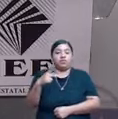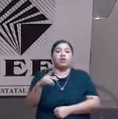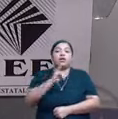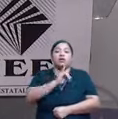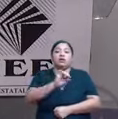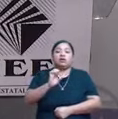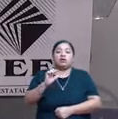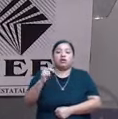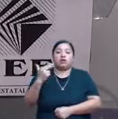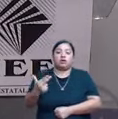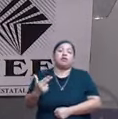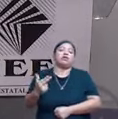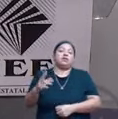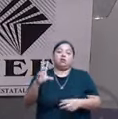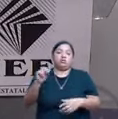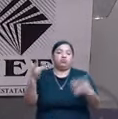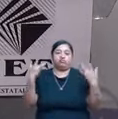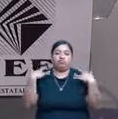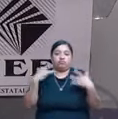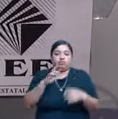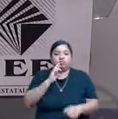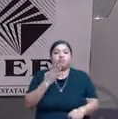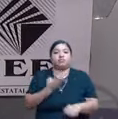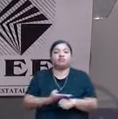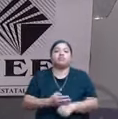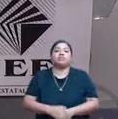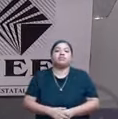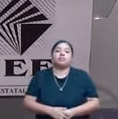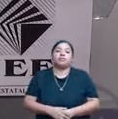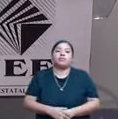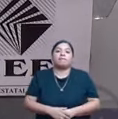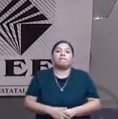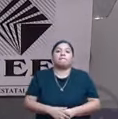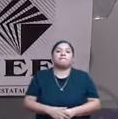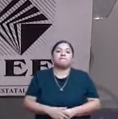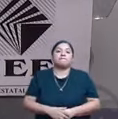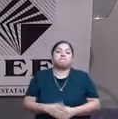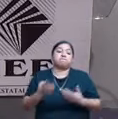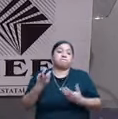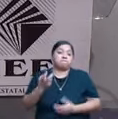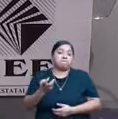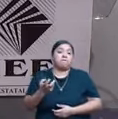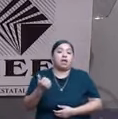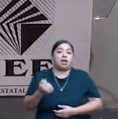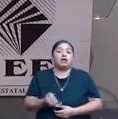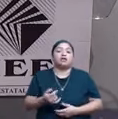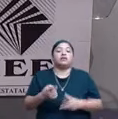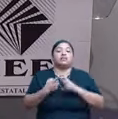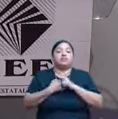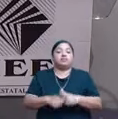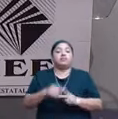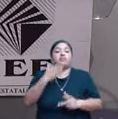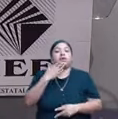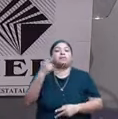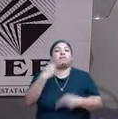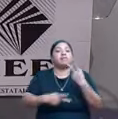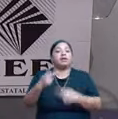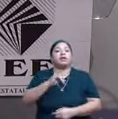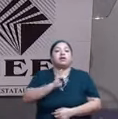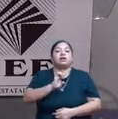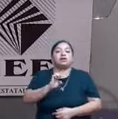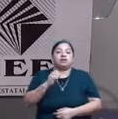el Instituto Estatal Electoral no se hace responsable por ellas. De esta manera, le damos la bienvenida a este debate organizado por